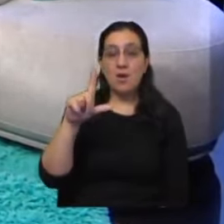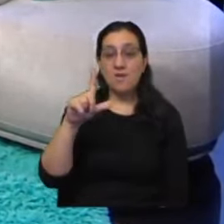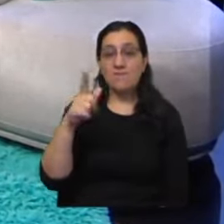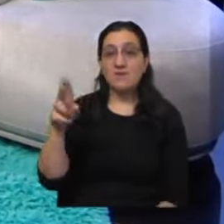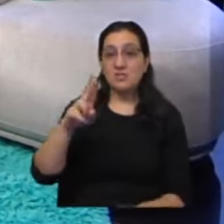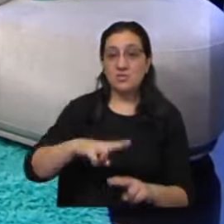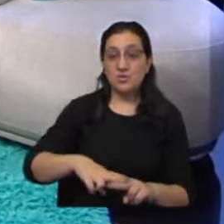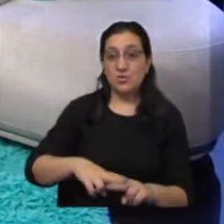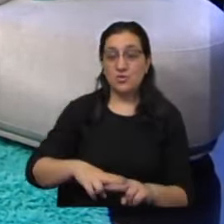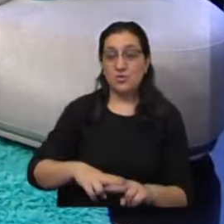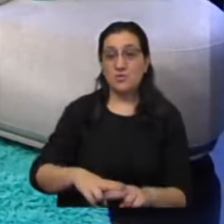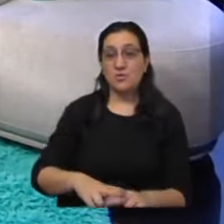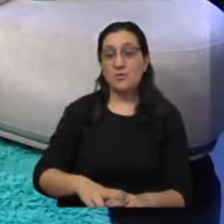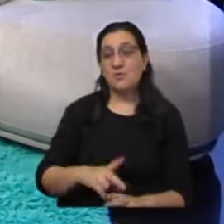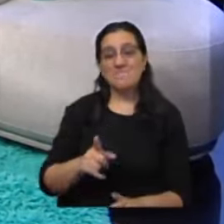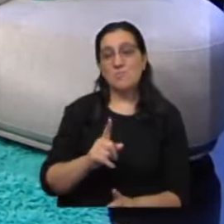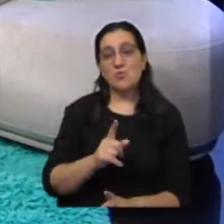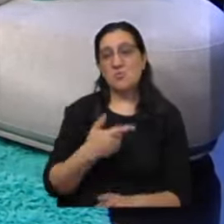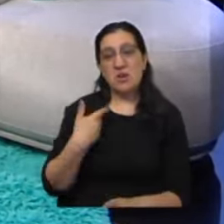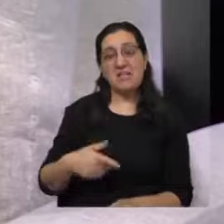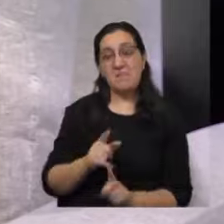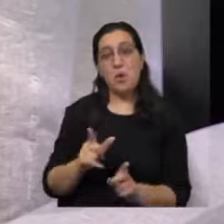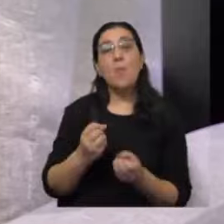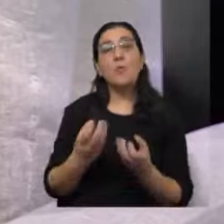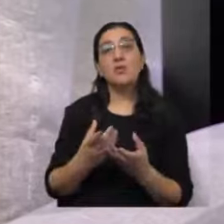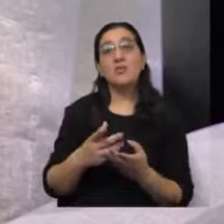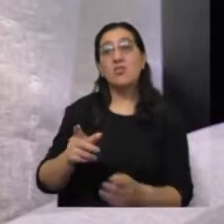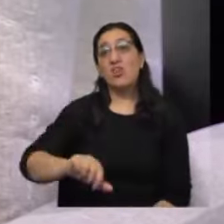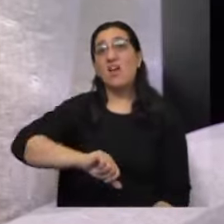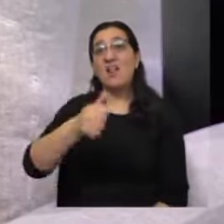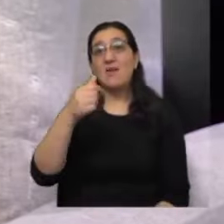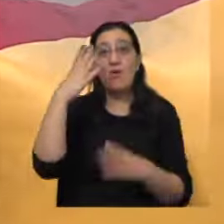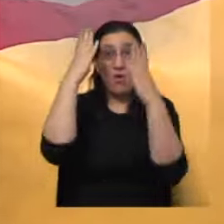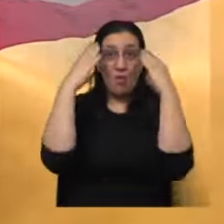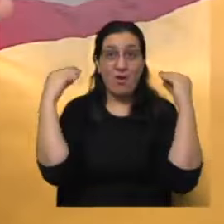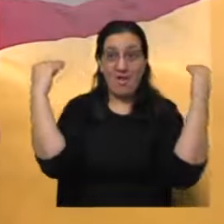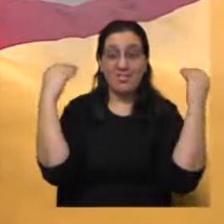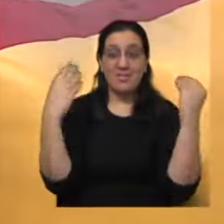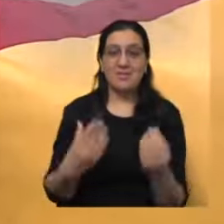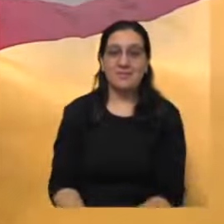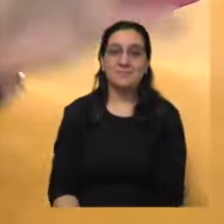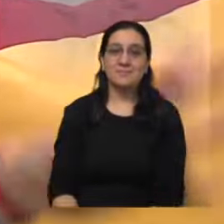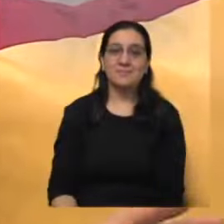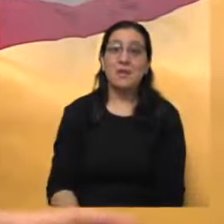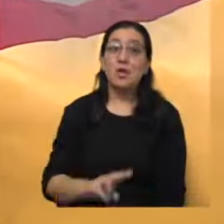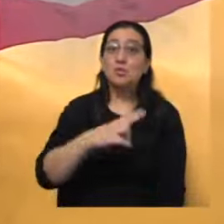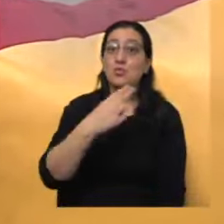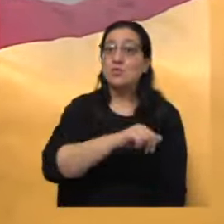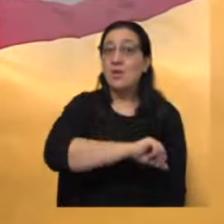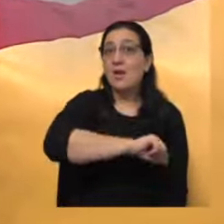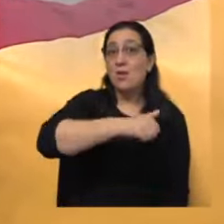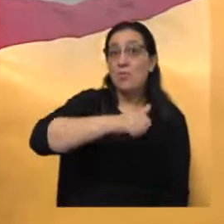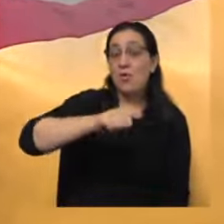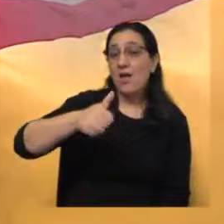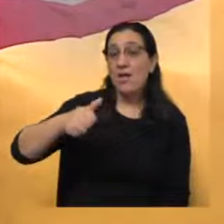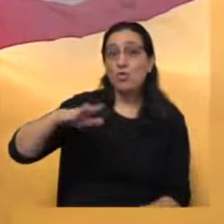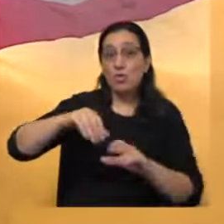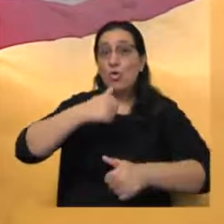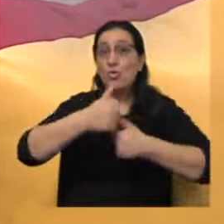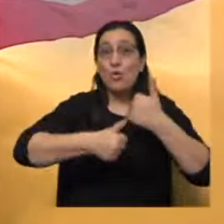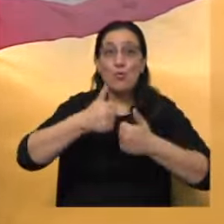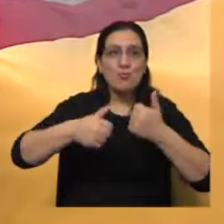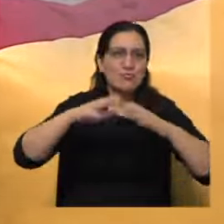fue el que fue para arrancó para Holanda. Bueno, pero que paz descanse. Un abrazo y ahí, a la familia del pulpo los Paul. Uruguayos que hemos ganado todos los concursos que hay